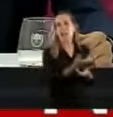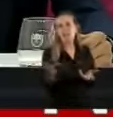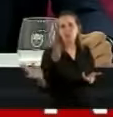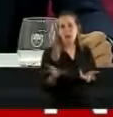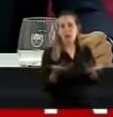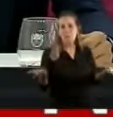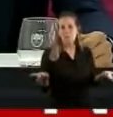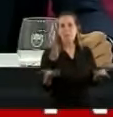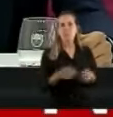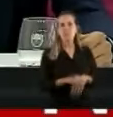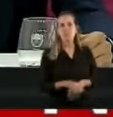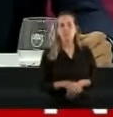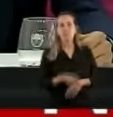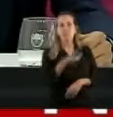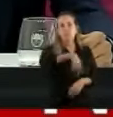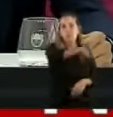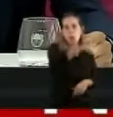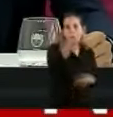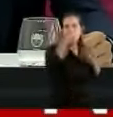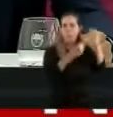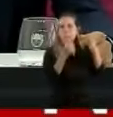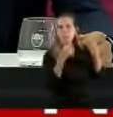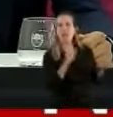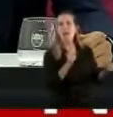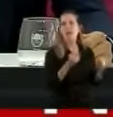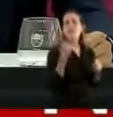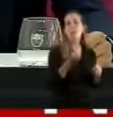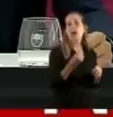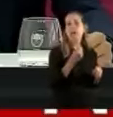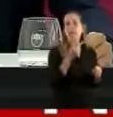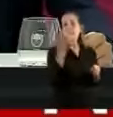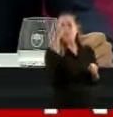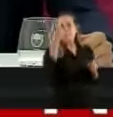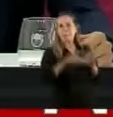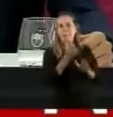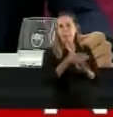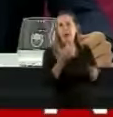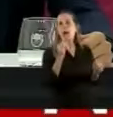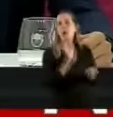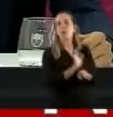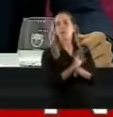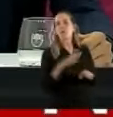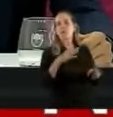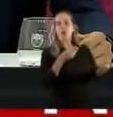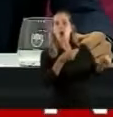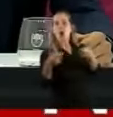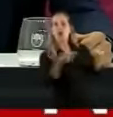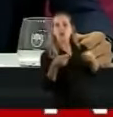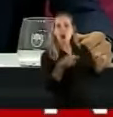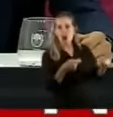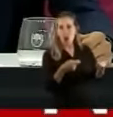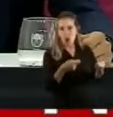sociedad, lo que los desespera es perder el control de sus organizaciones por no